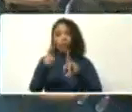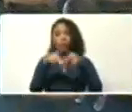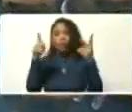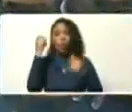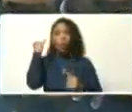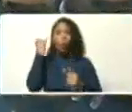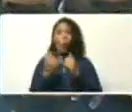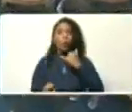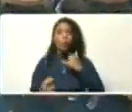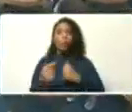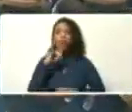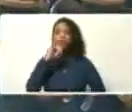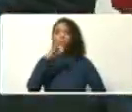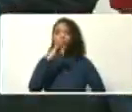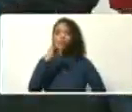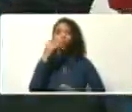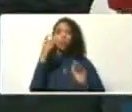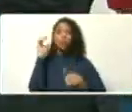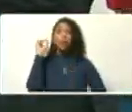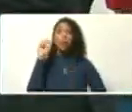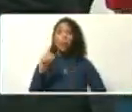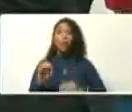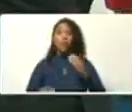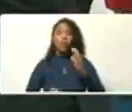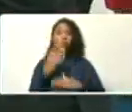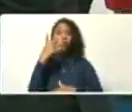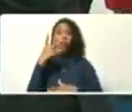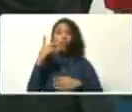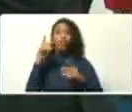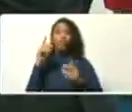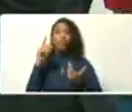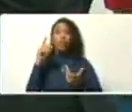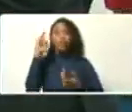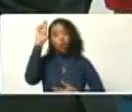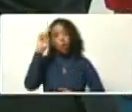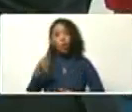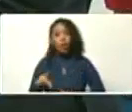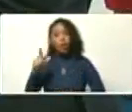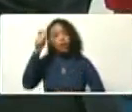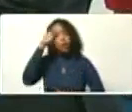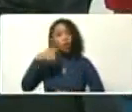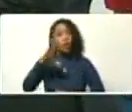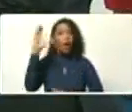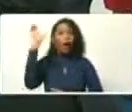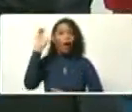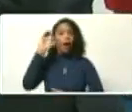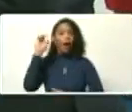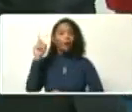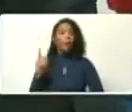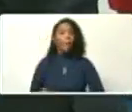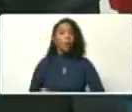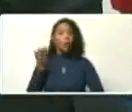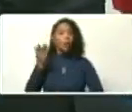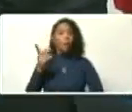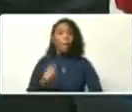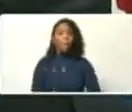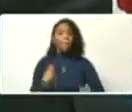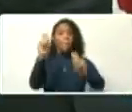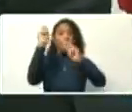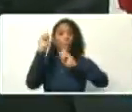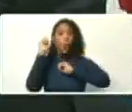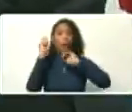Noticias y quien también fue fundador del diario Ciudad Caracas, como parte de lo que ha sido este importante legado de